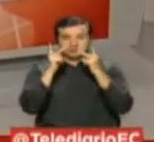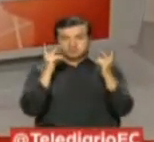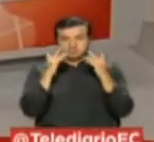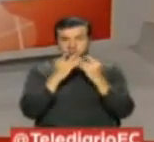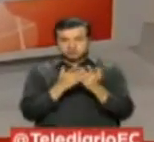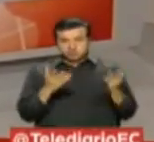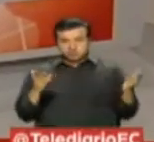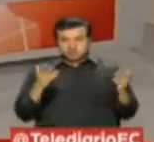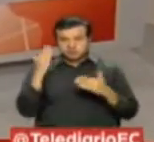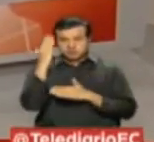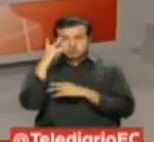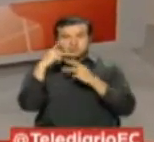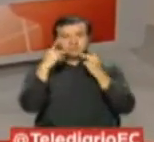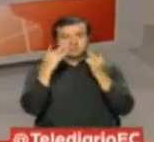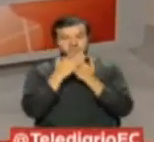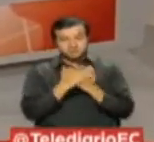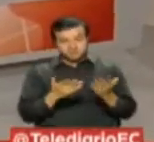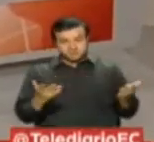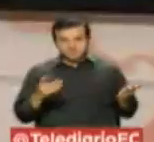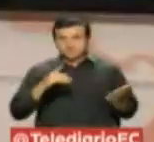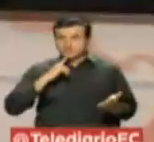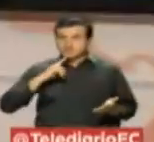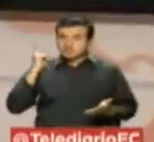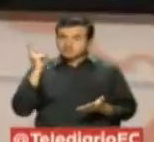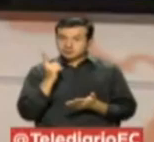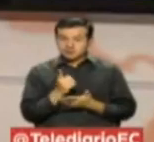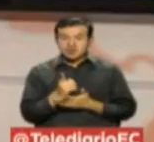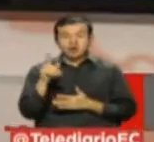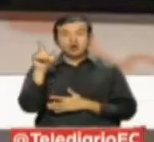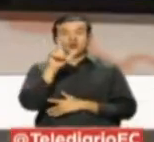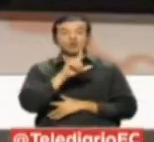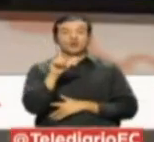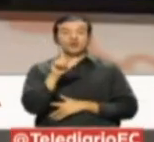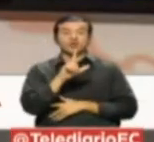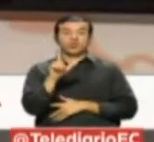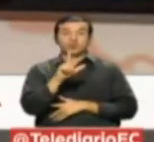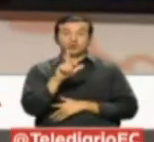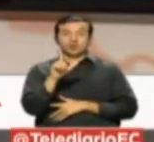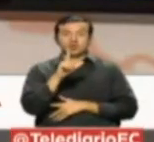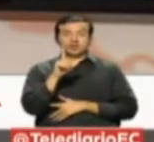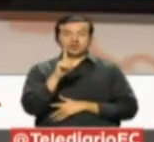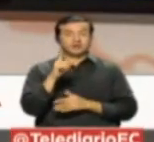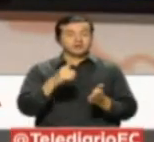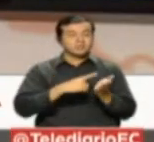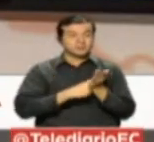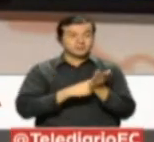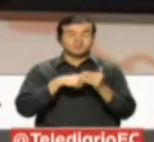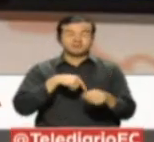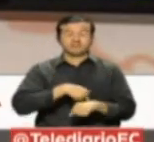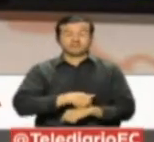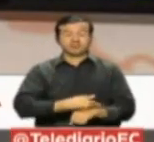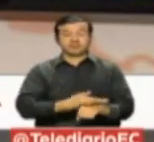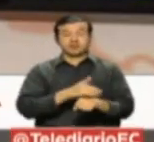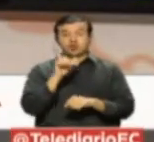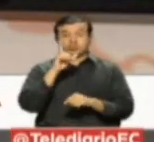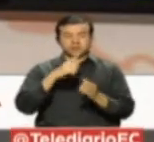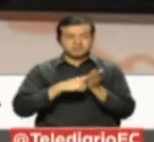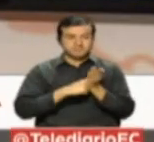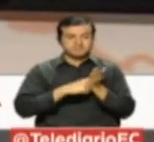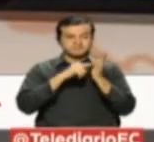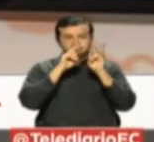televisión pública efectivamente el día lunes fue una sesión muy intensa para